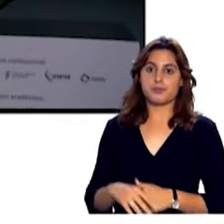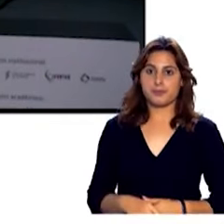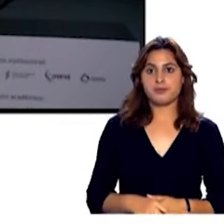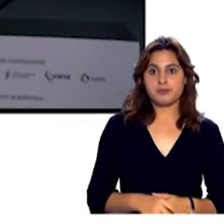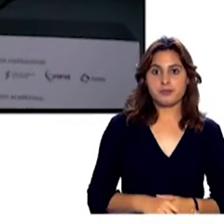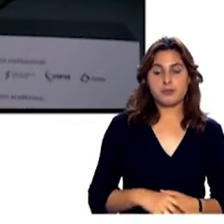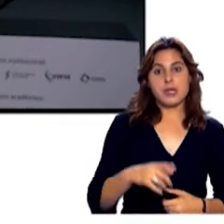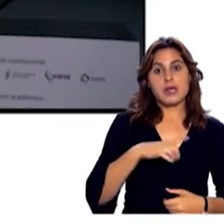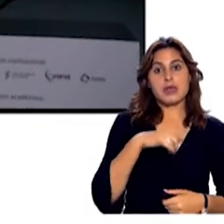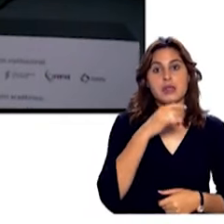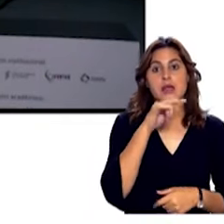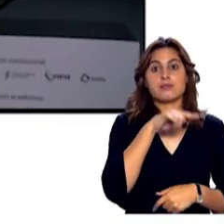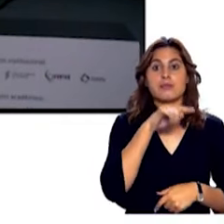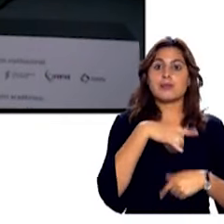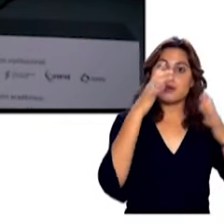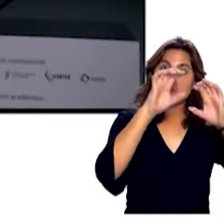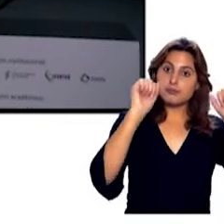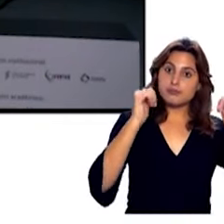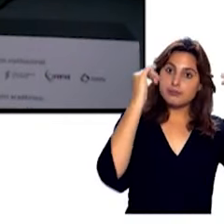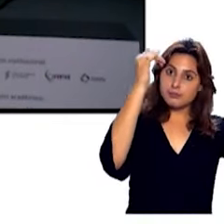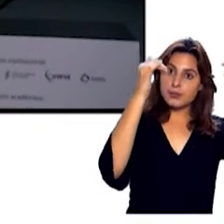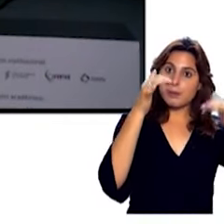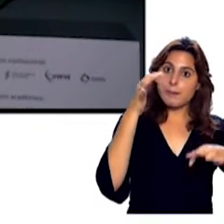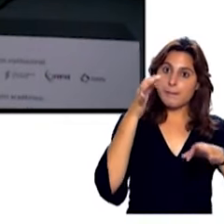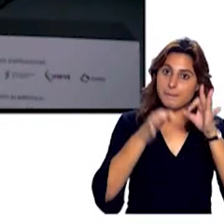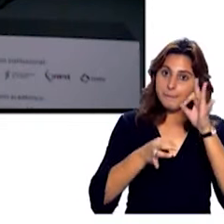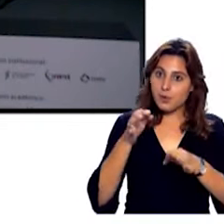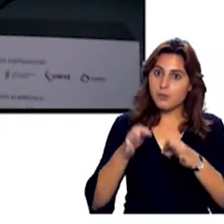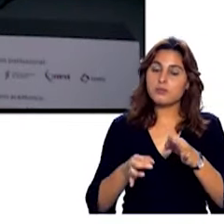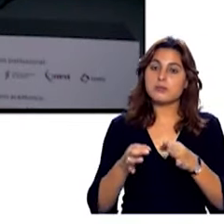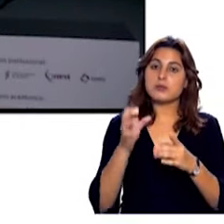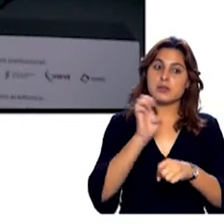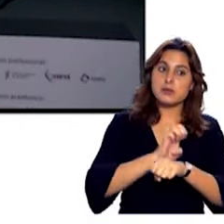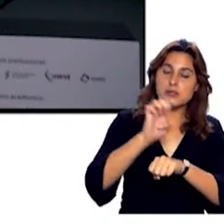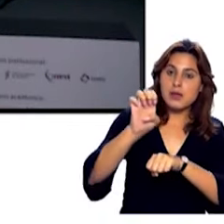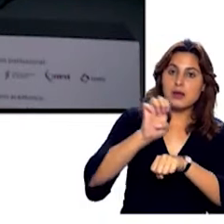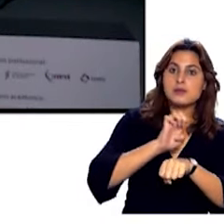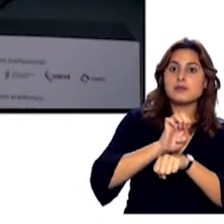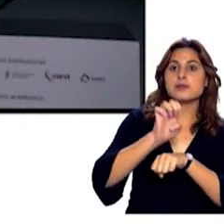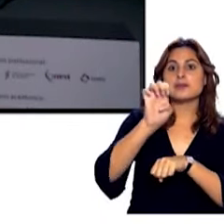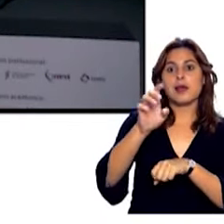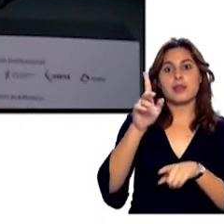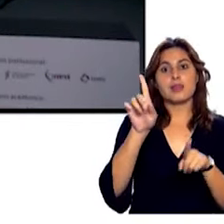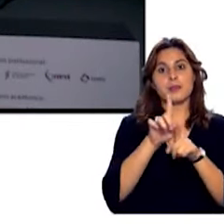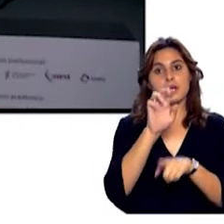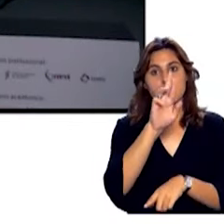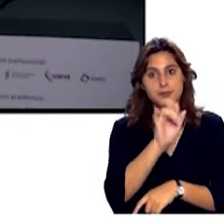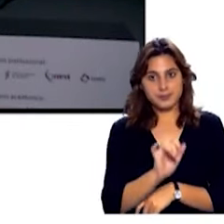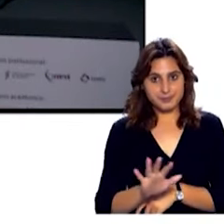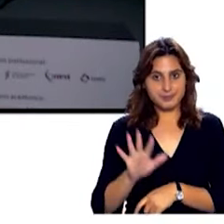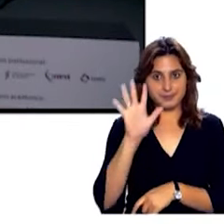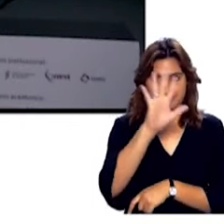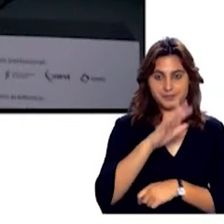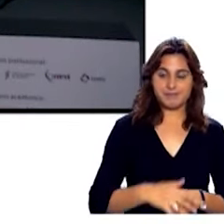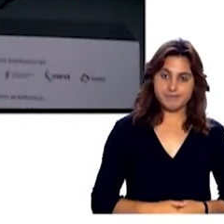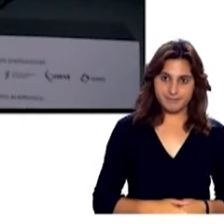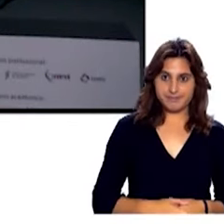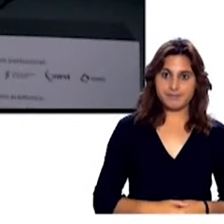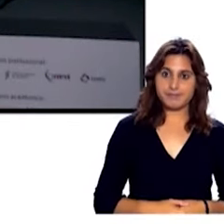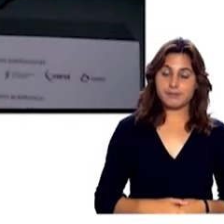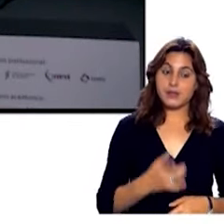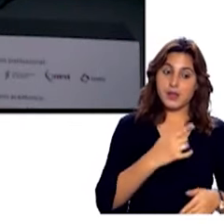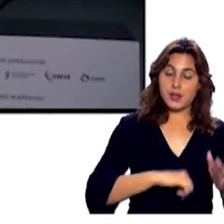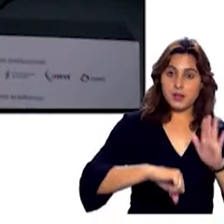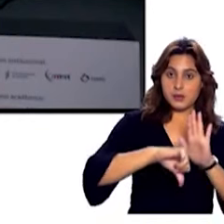tribun feder vamos tribun superior de justicia de comunid autónoma esos delitos tienen un tipo de recurso de